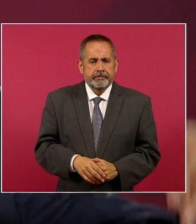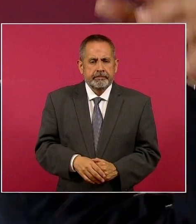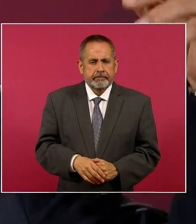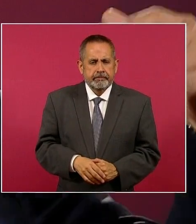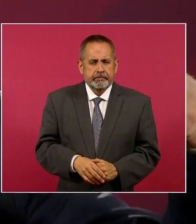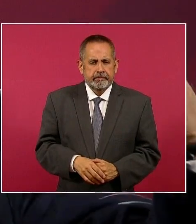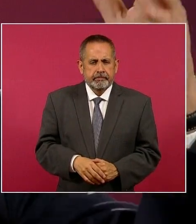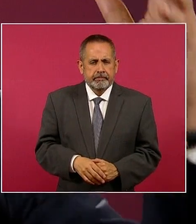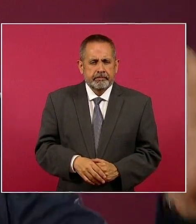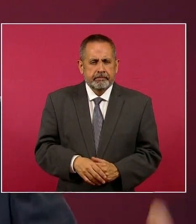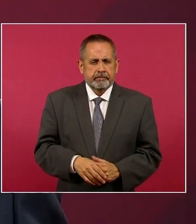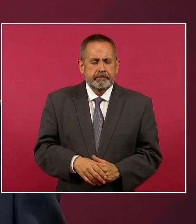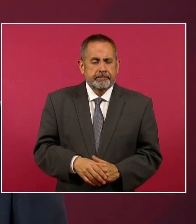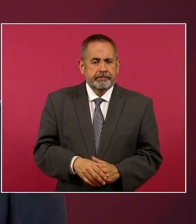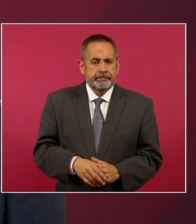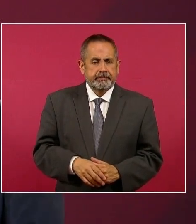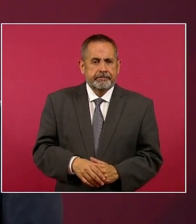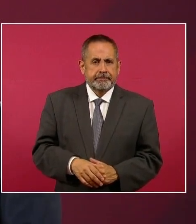Hay muchos